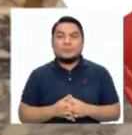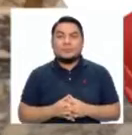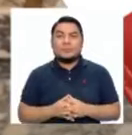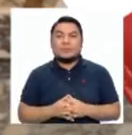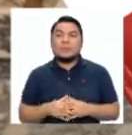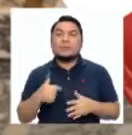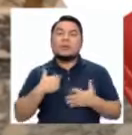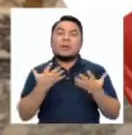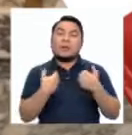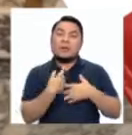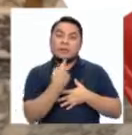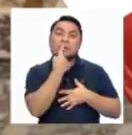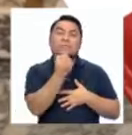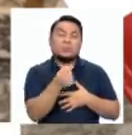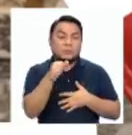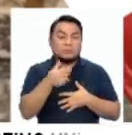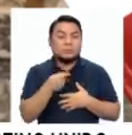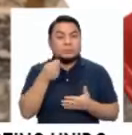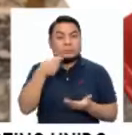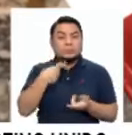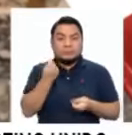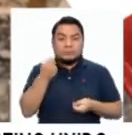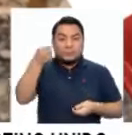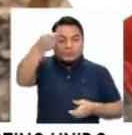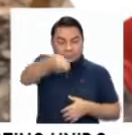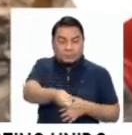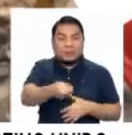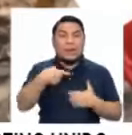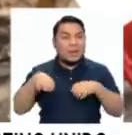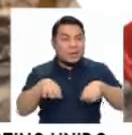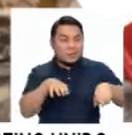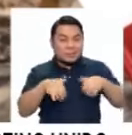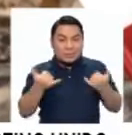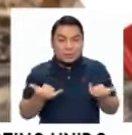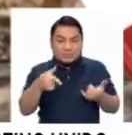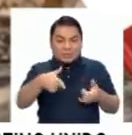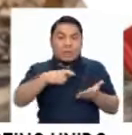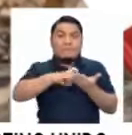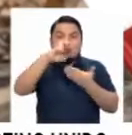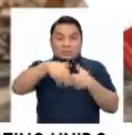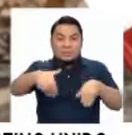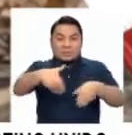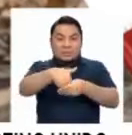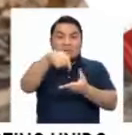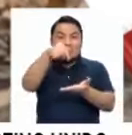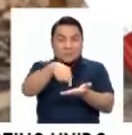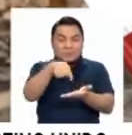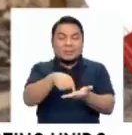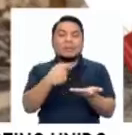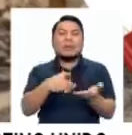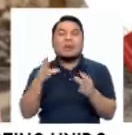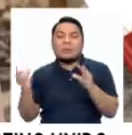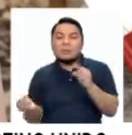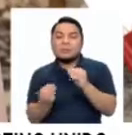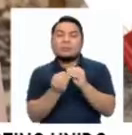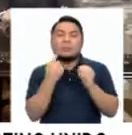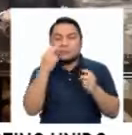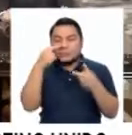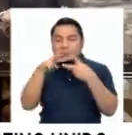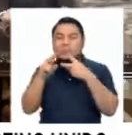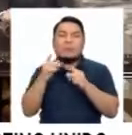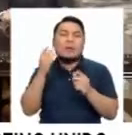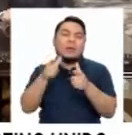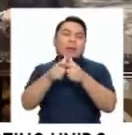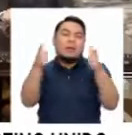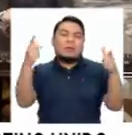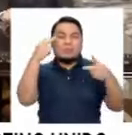Quiero manifestar que la inversión que estamos realizando en este proyecto se complementa con una visión más amplia que